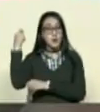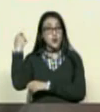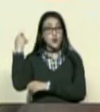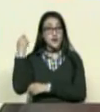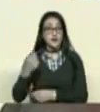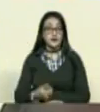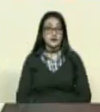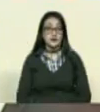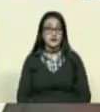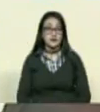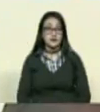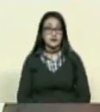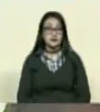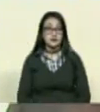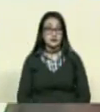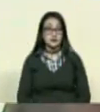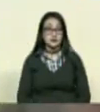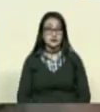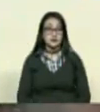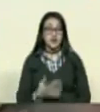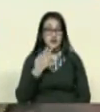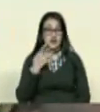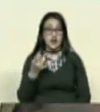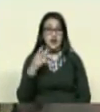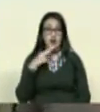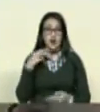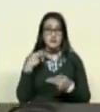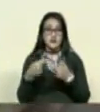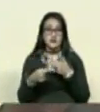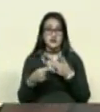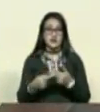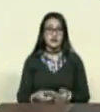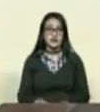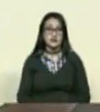es? Italiano. ¿Qué parte de Italia?